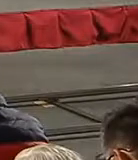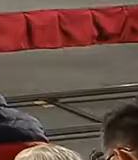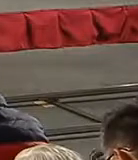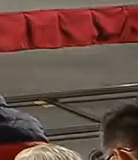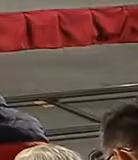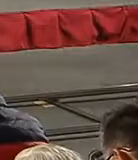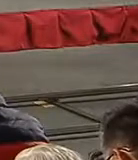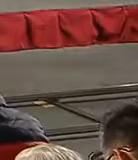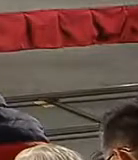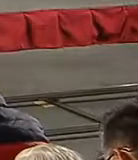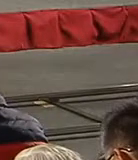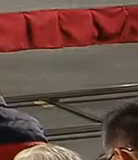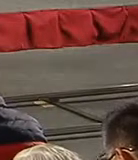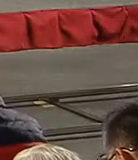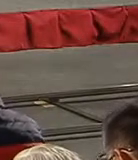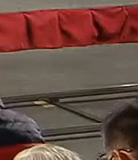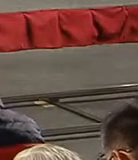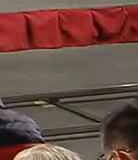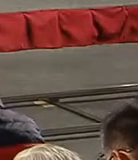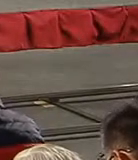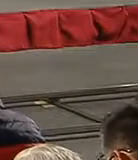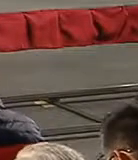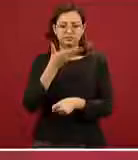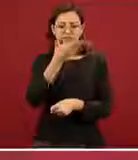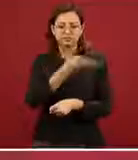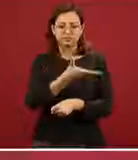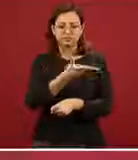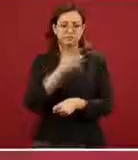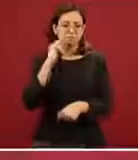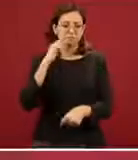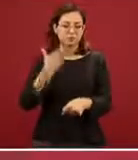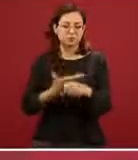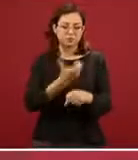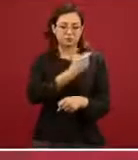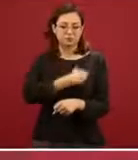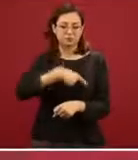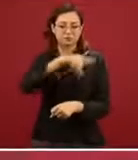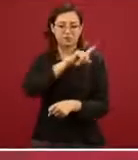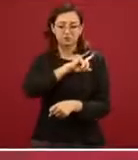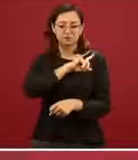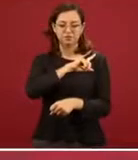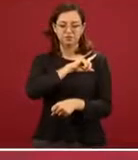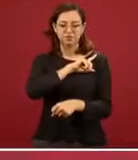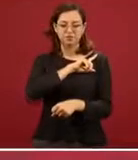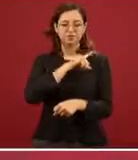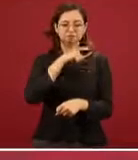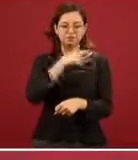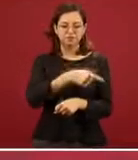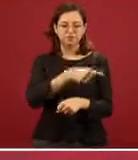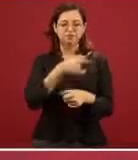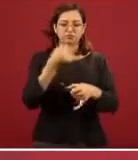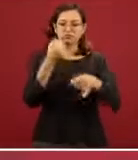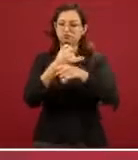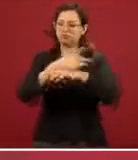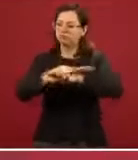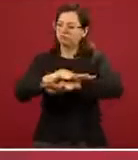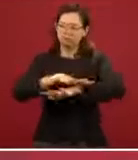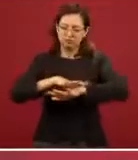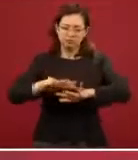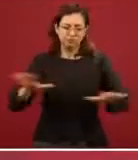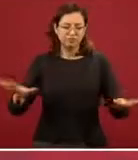Nos van a informar los responsables de llevar a cabo toda